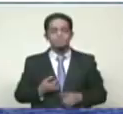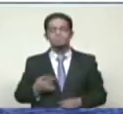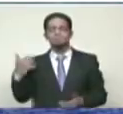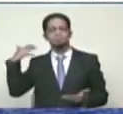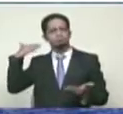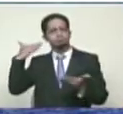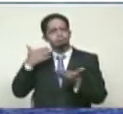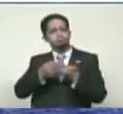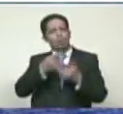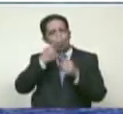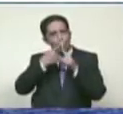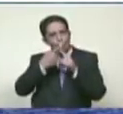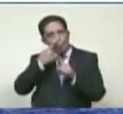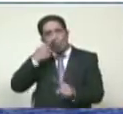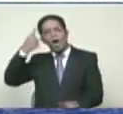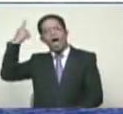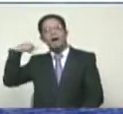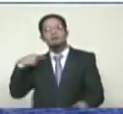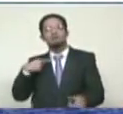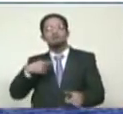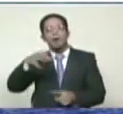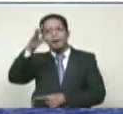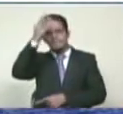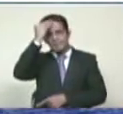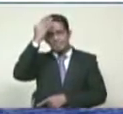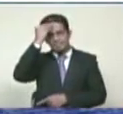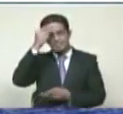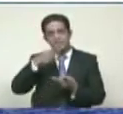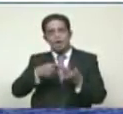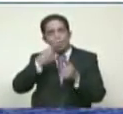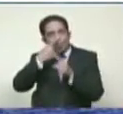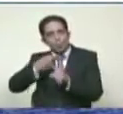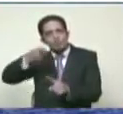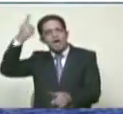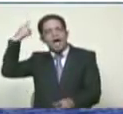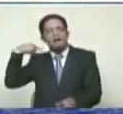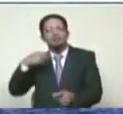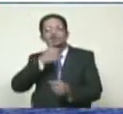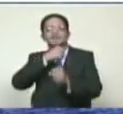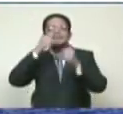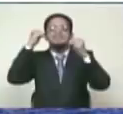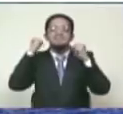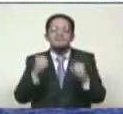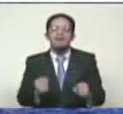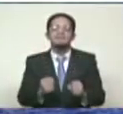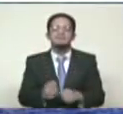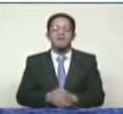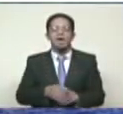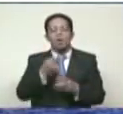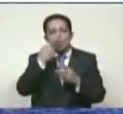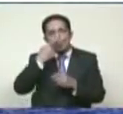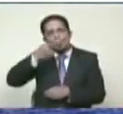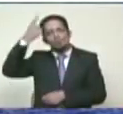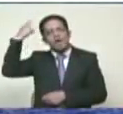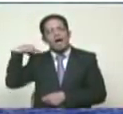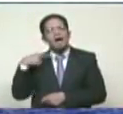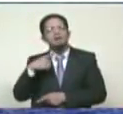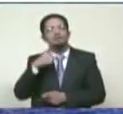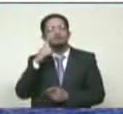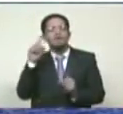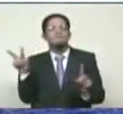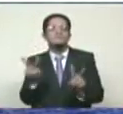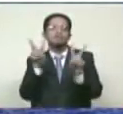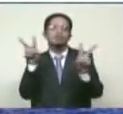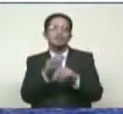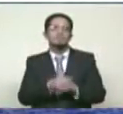aprendizaje, un año de resistencia, de lucha, un año de victorias,